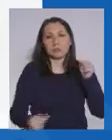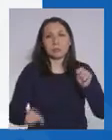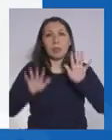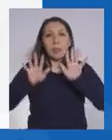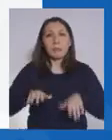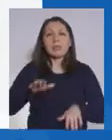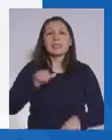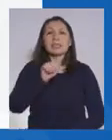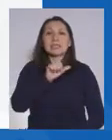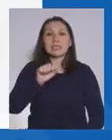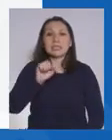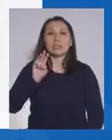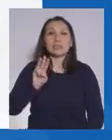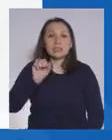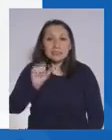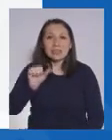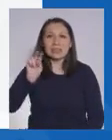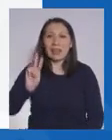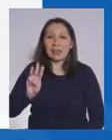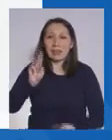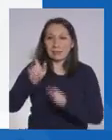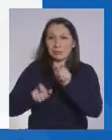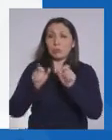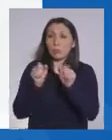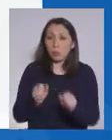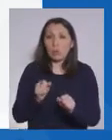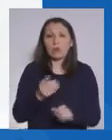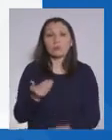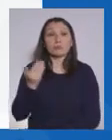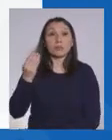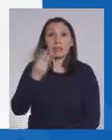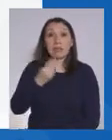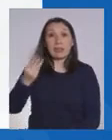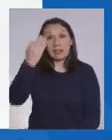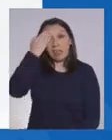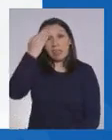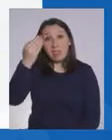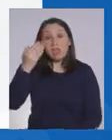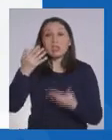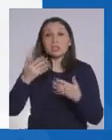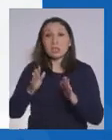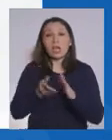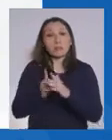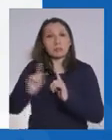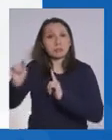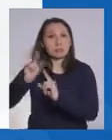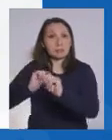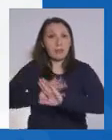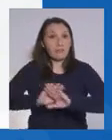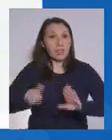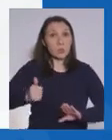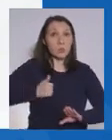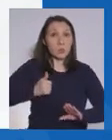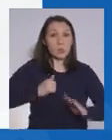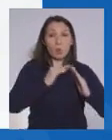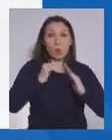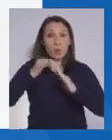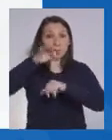10.663 cupos quiero decir que los últimos 33 días se han han egresado de la residencia sanitaria